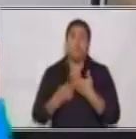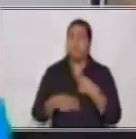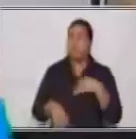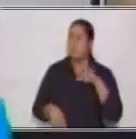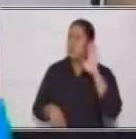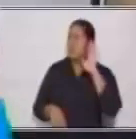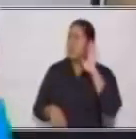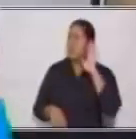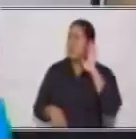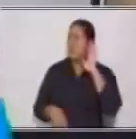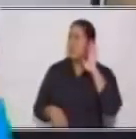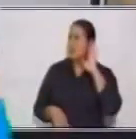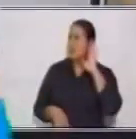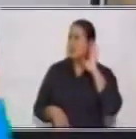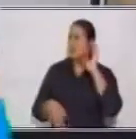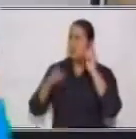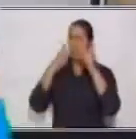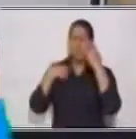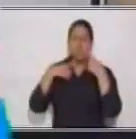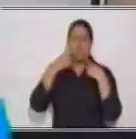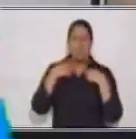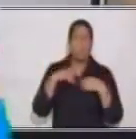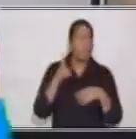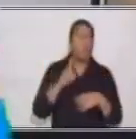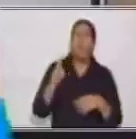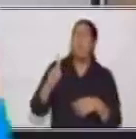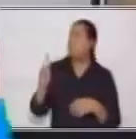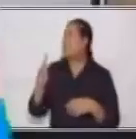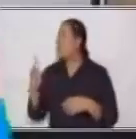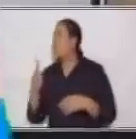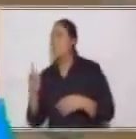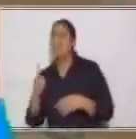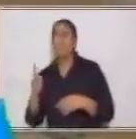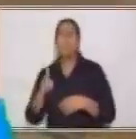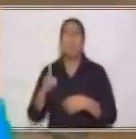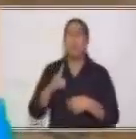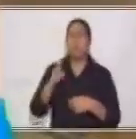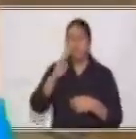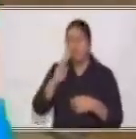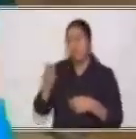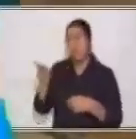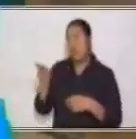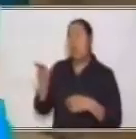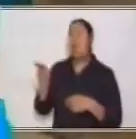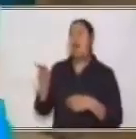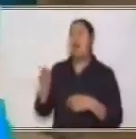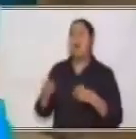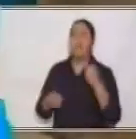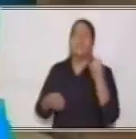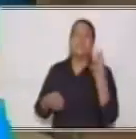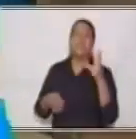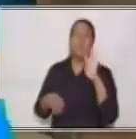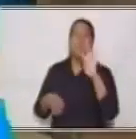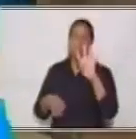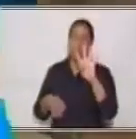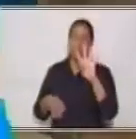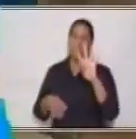escucharon un llanto y buscaron de dónde viene. Entonces, sería el número 4.